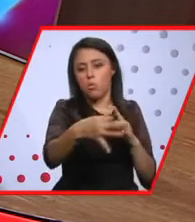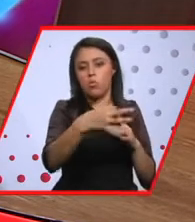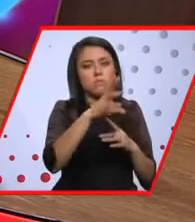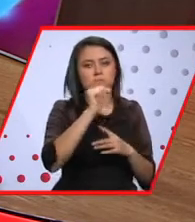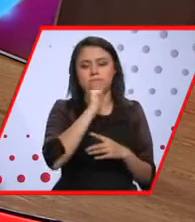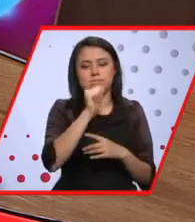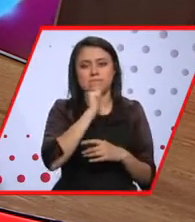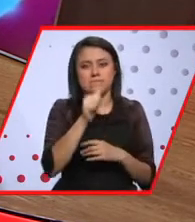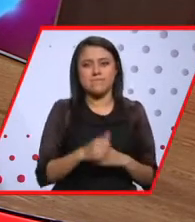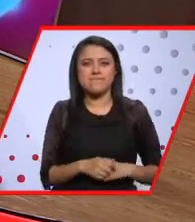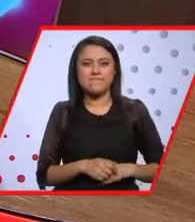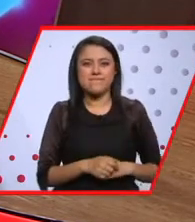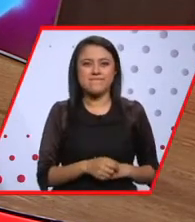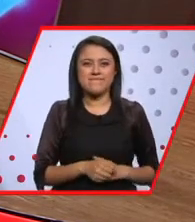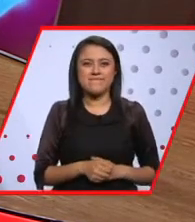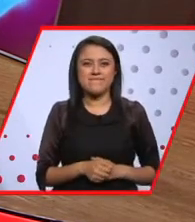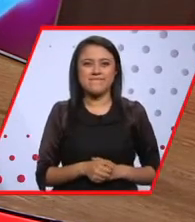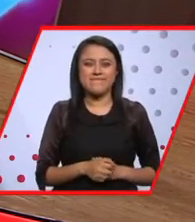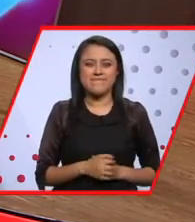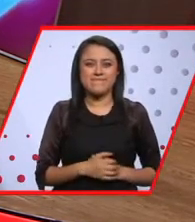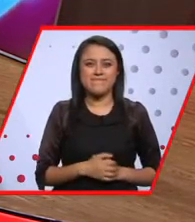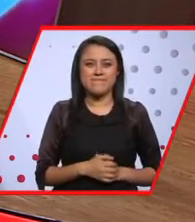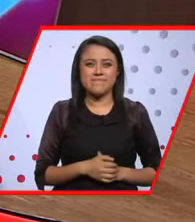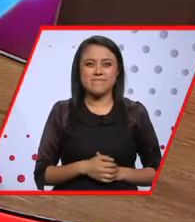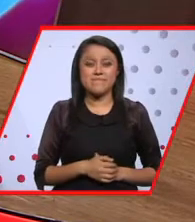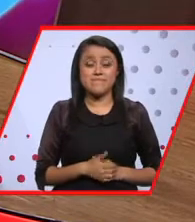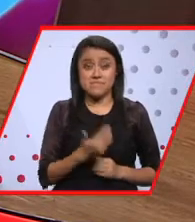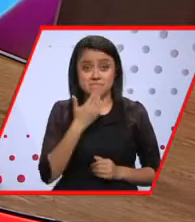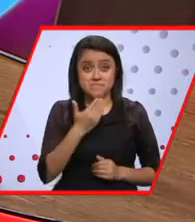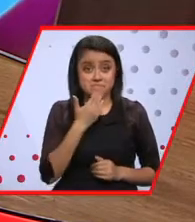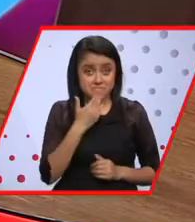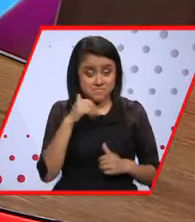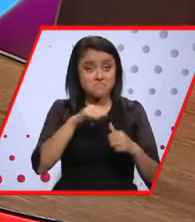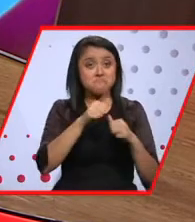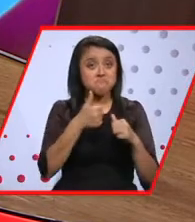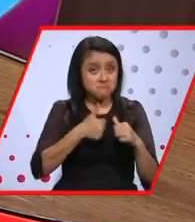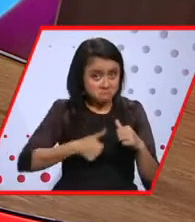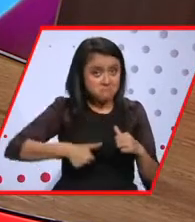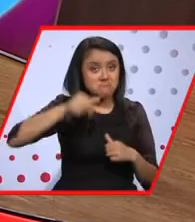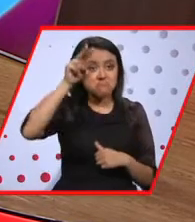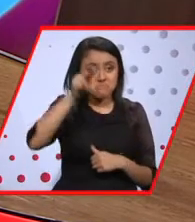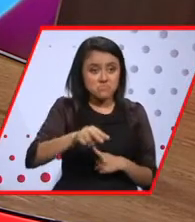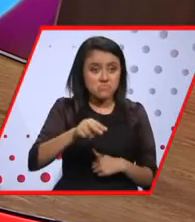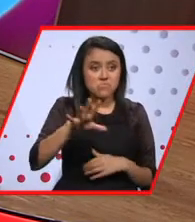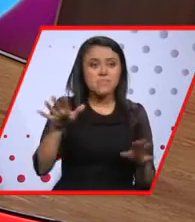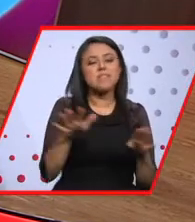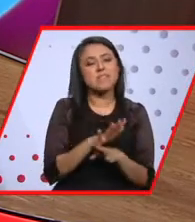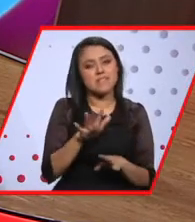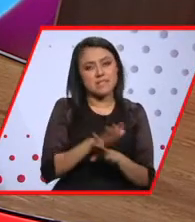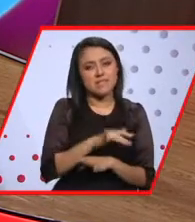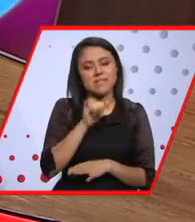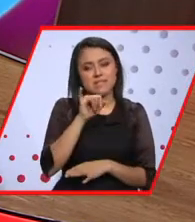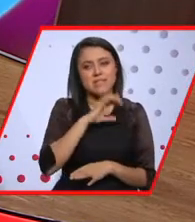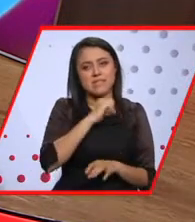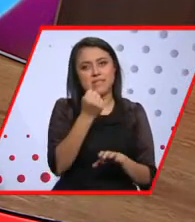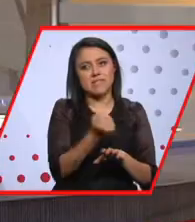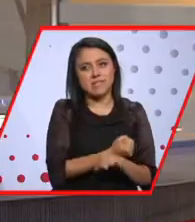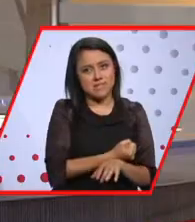Wow. ¿Qué tal? No, sí, artesanal. Y sí cambia del zapato hecho